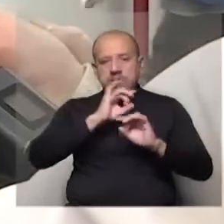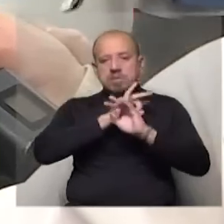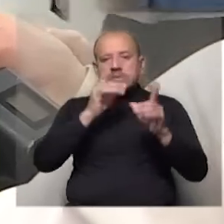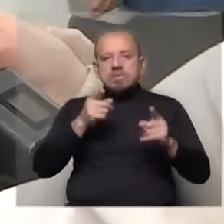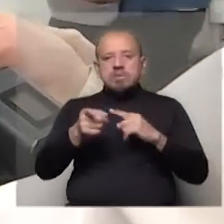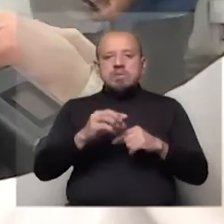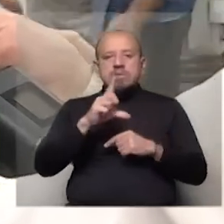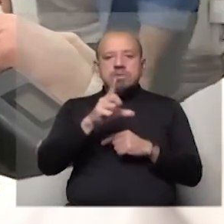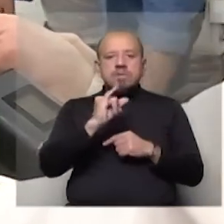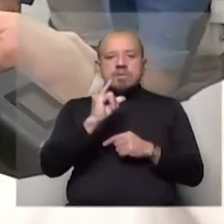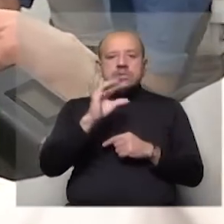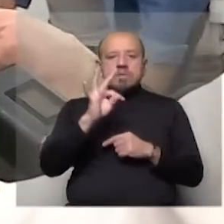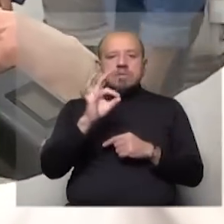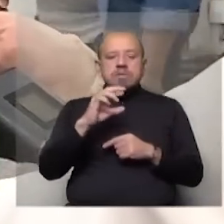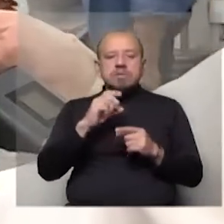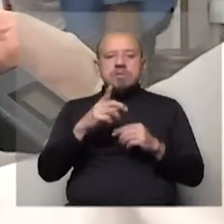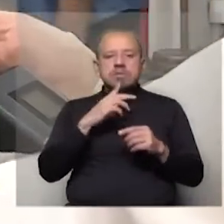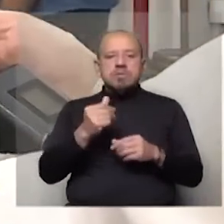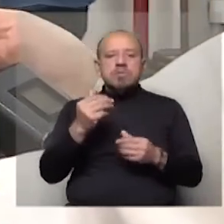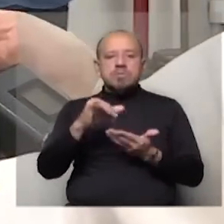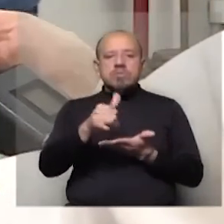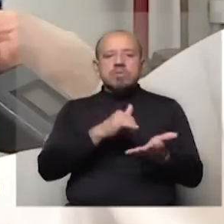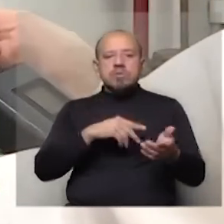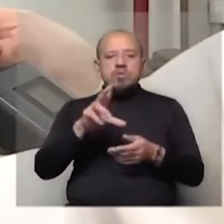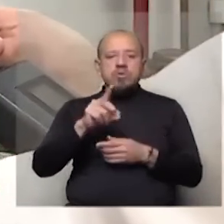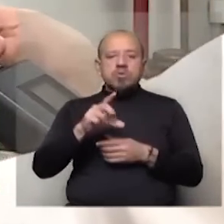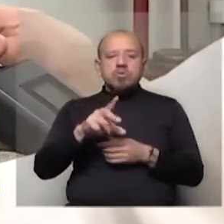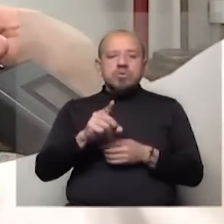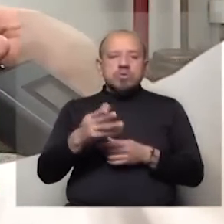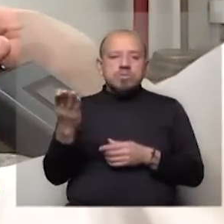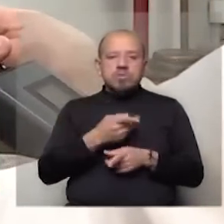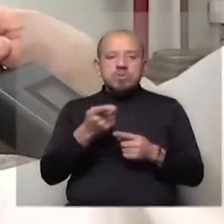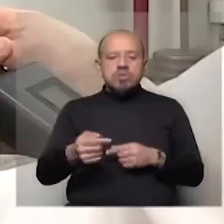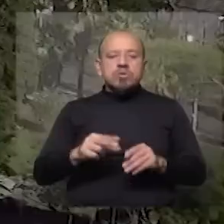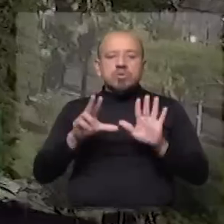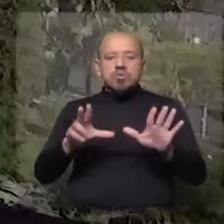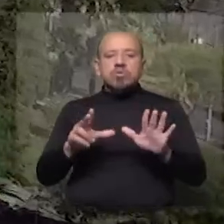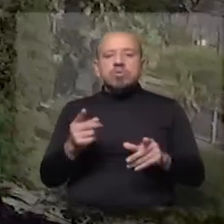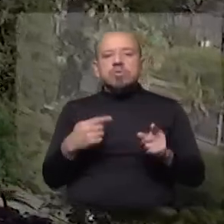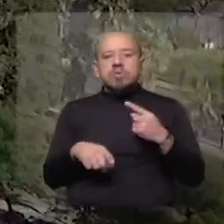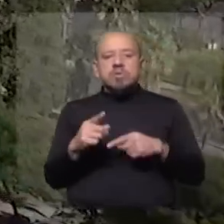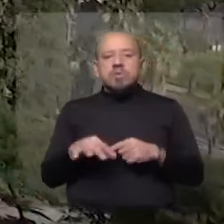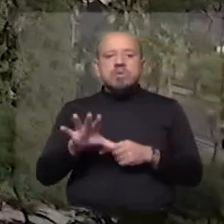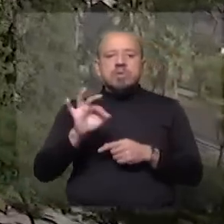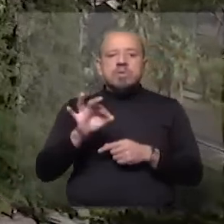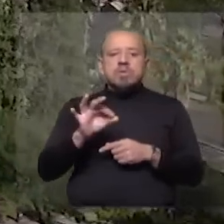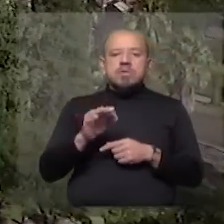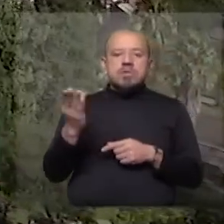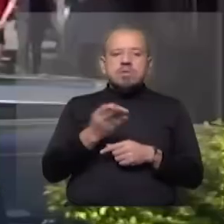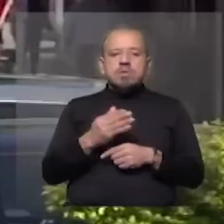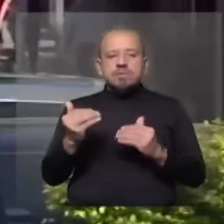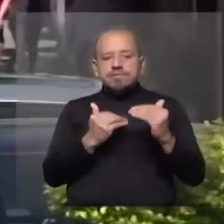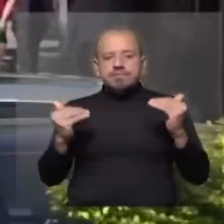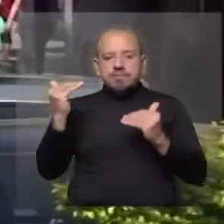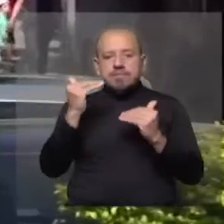litoral está en un promedio del 12 por mientras que a nivel nacional es el 8o O sea que es un un 50% por encima